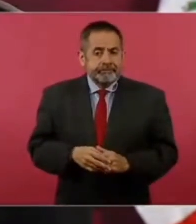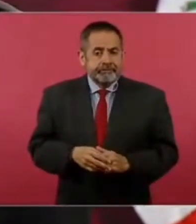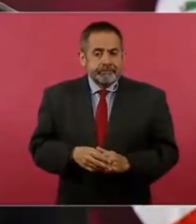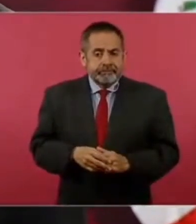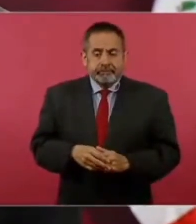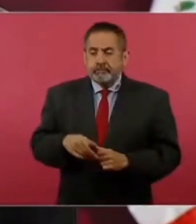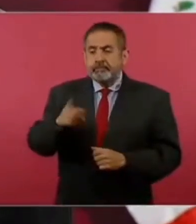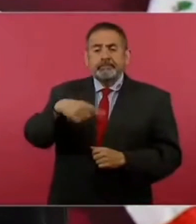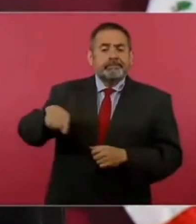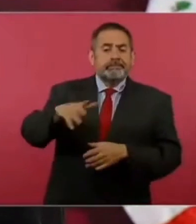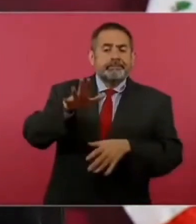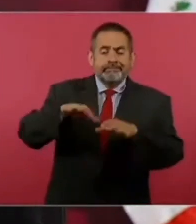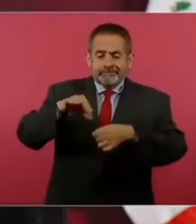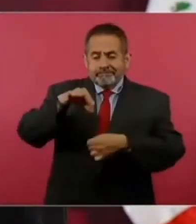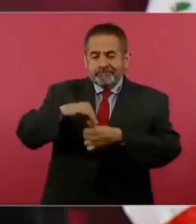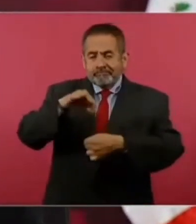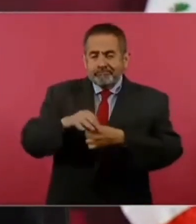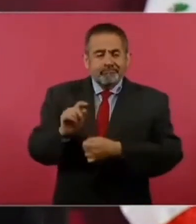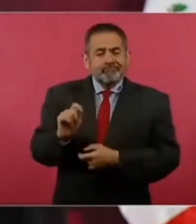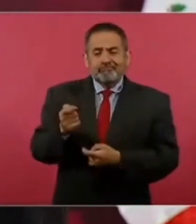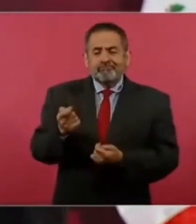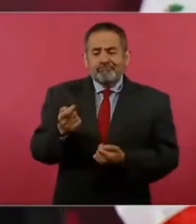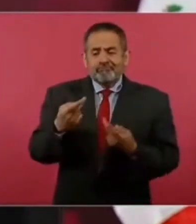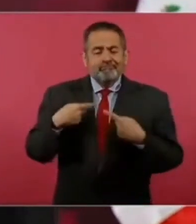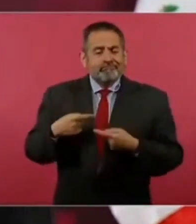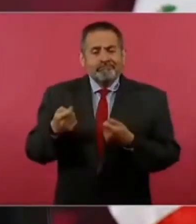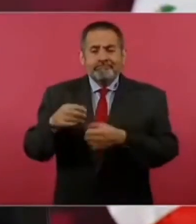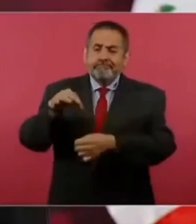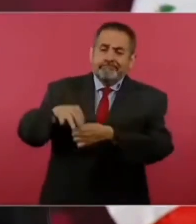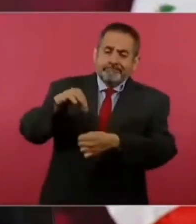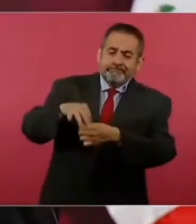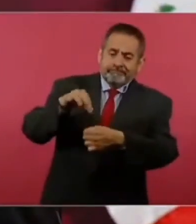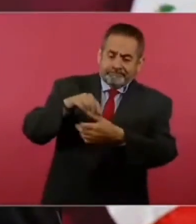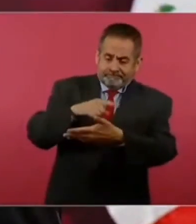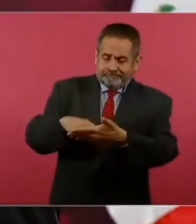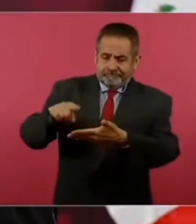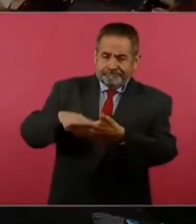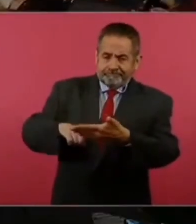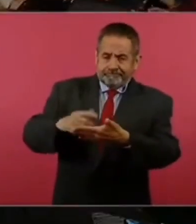votan muy pocos es un porcentaje